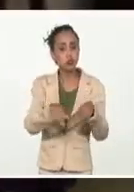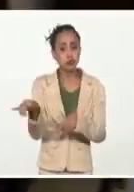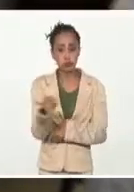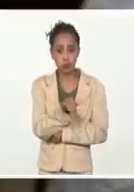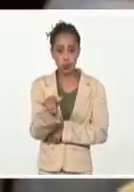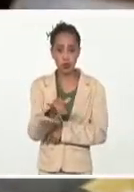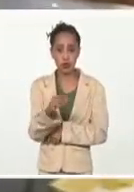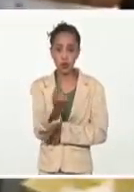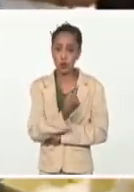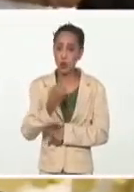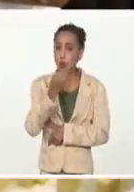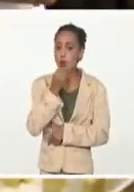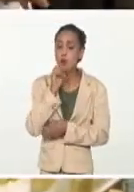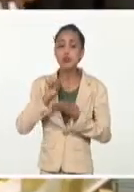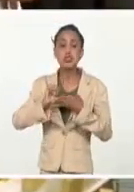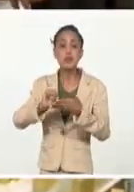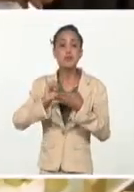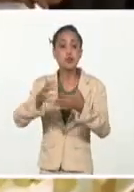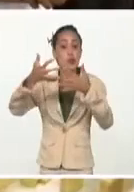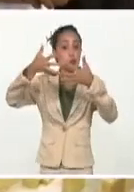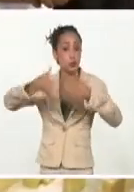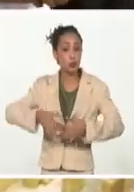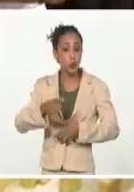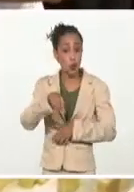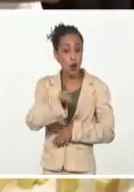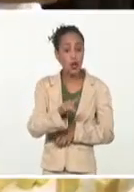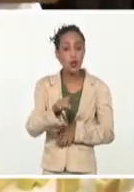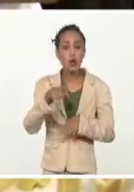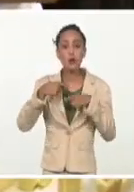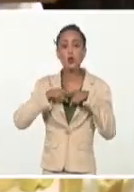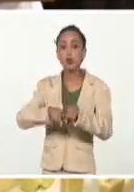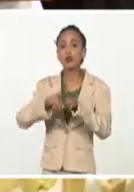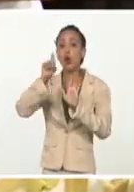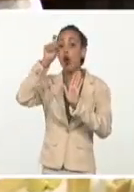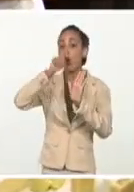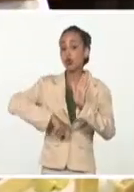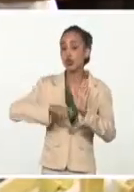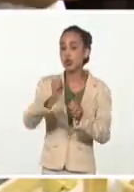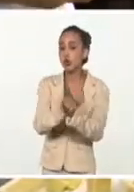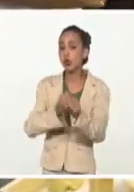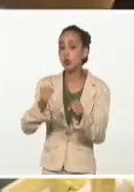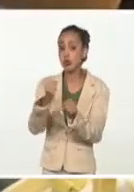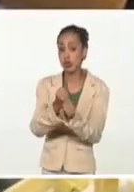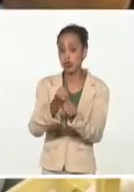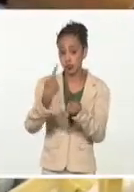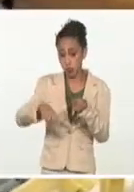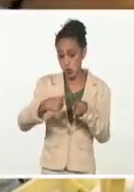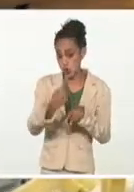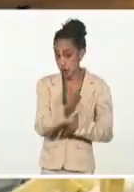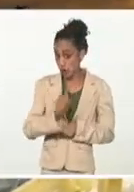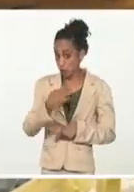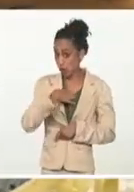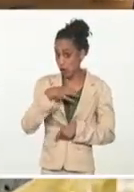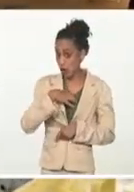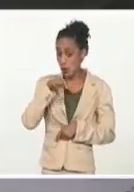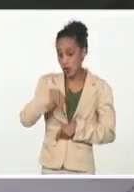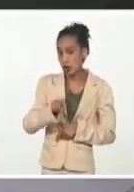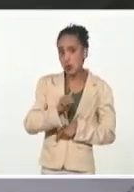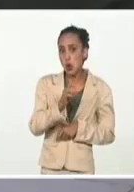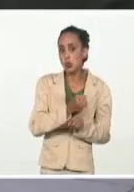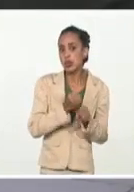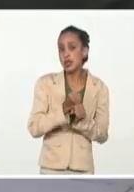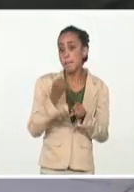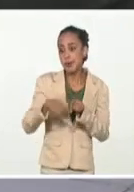de servicios productivos a ello combinado con encontrado utilizando capacidades que nosotros tenemos utilizar y queremos bien